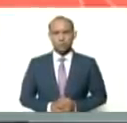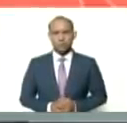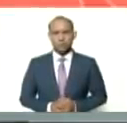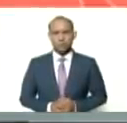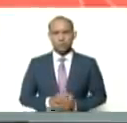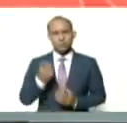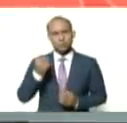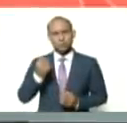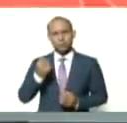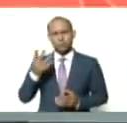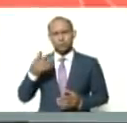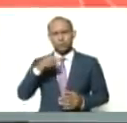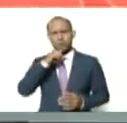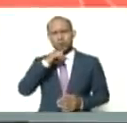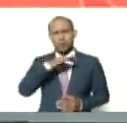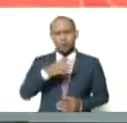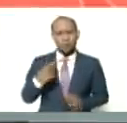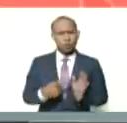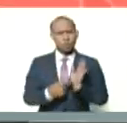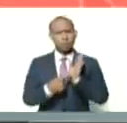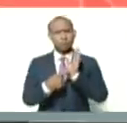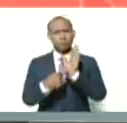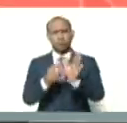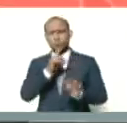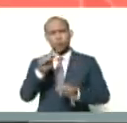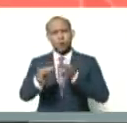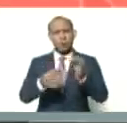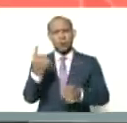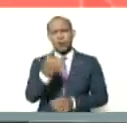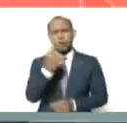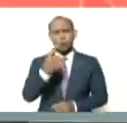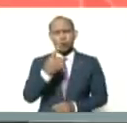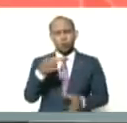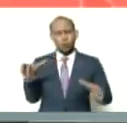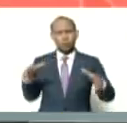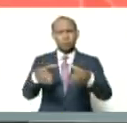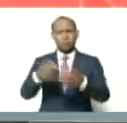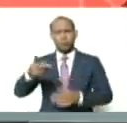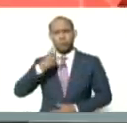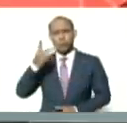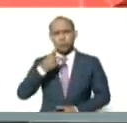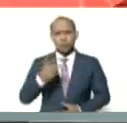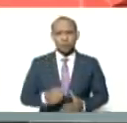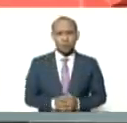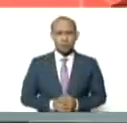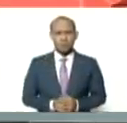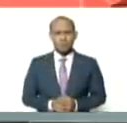Es un fenómeno que no se explica solo en el campo de la política